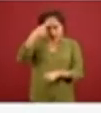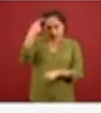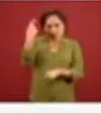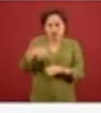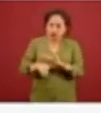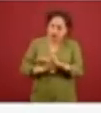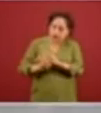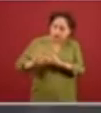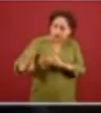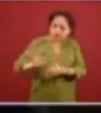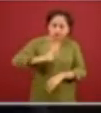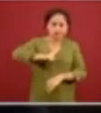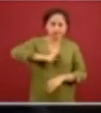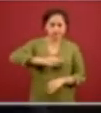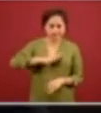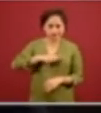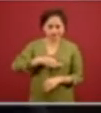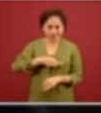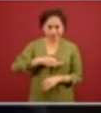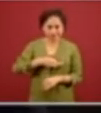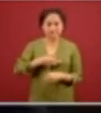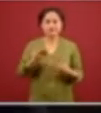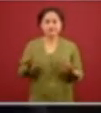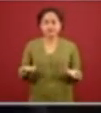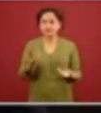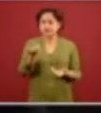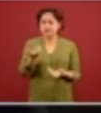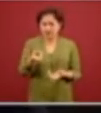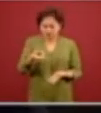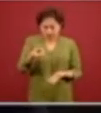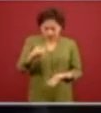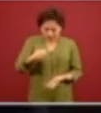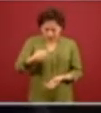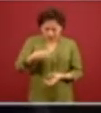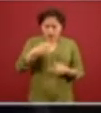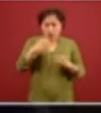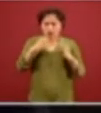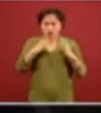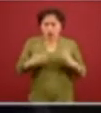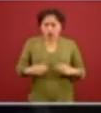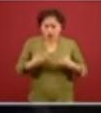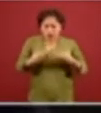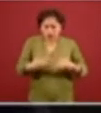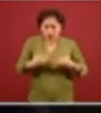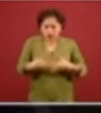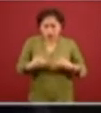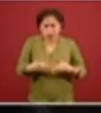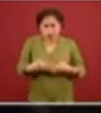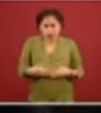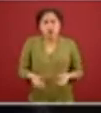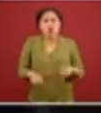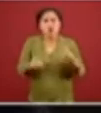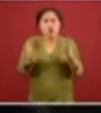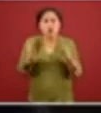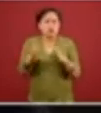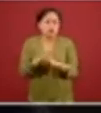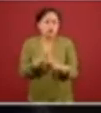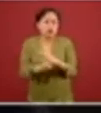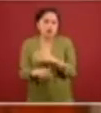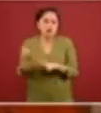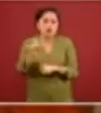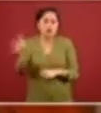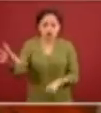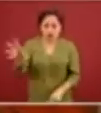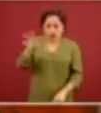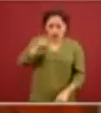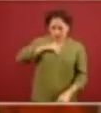anticuerpos? Se producen como una respuesta del sistema inmunitario cuando hay una infección. Esto es de manera normal y